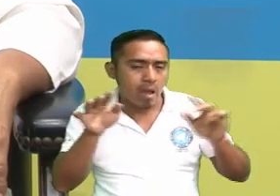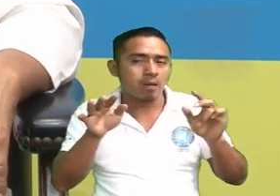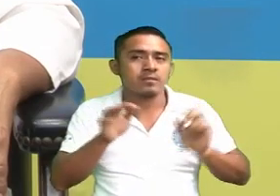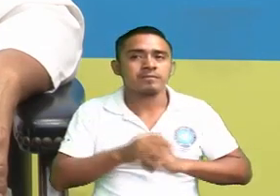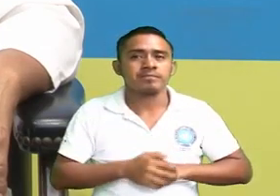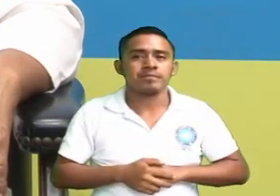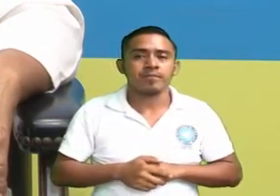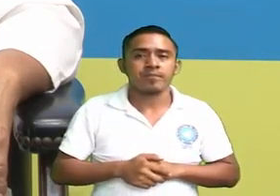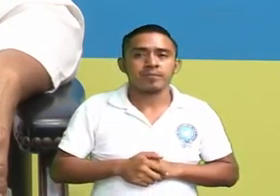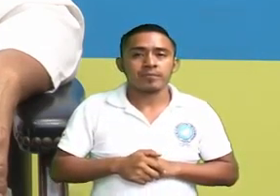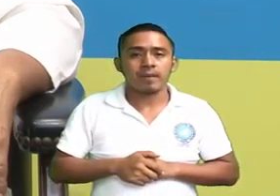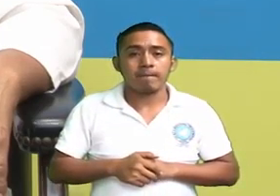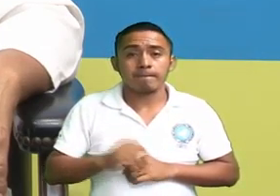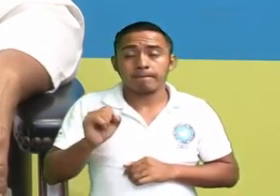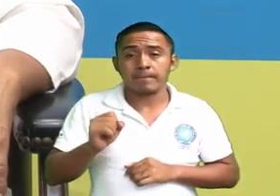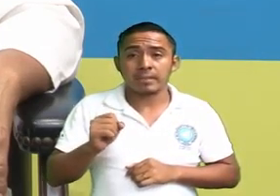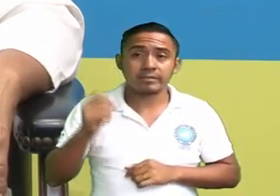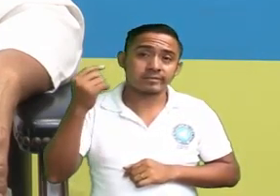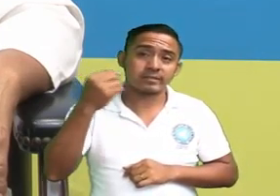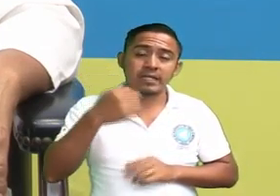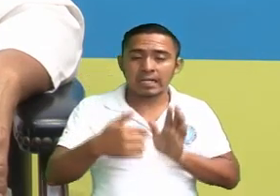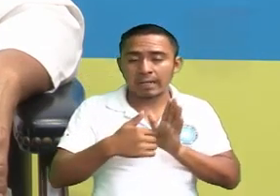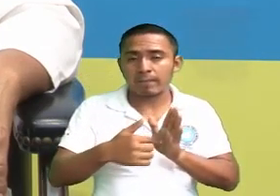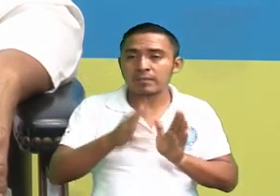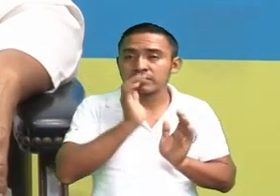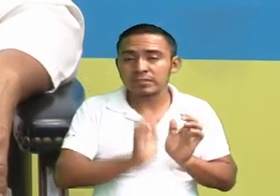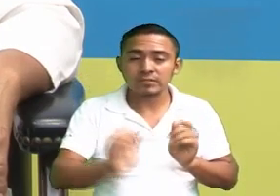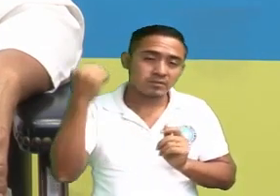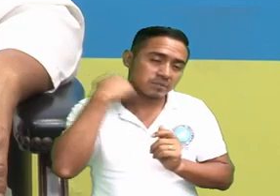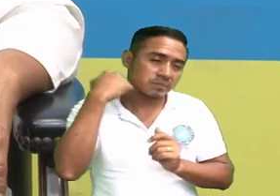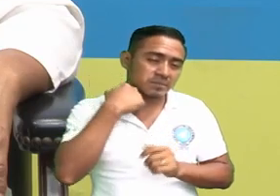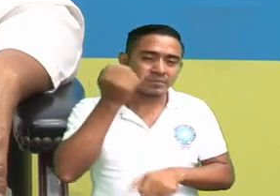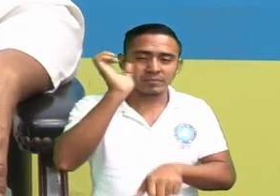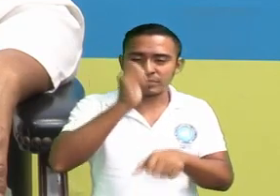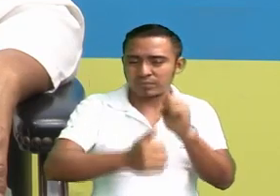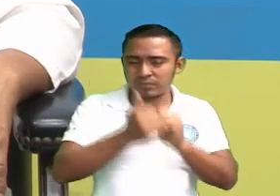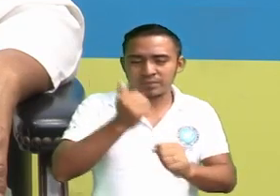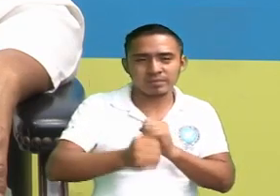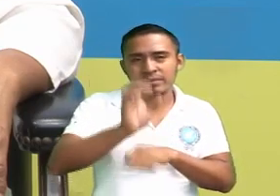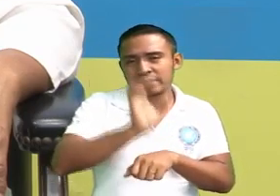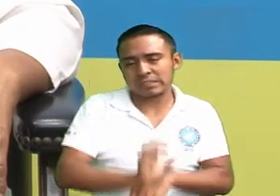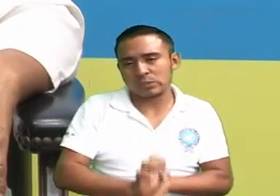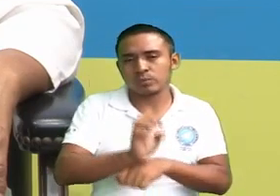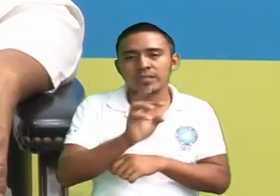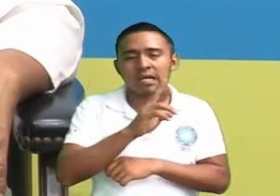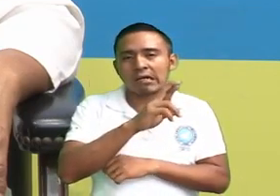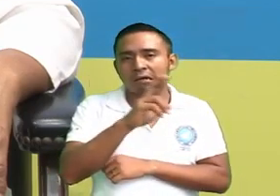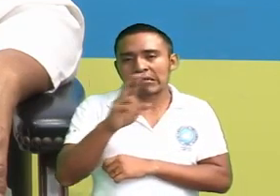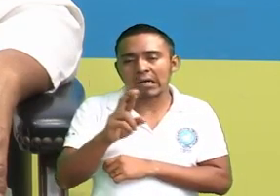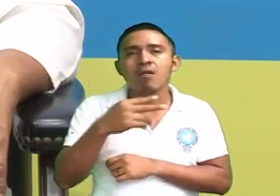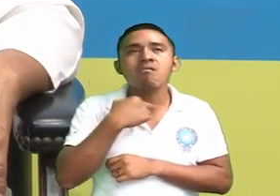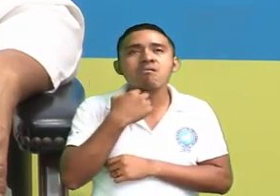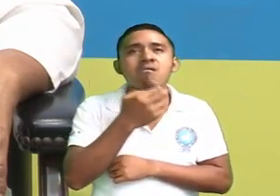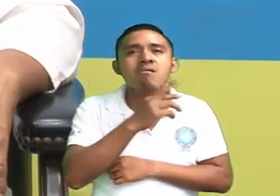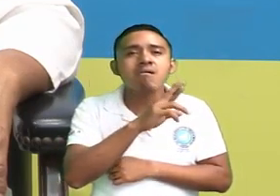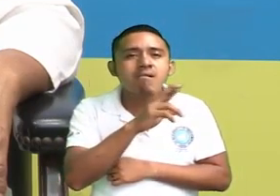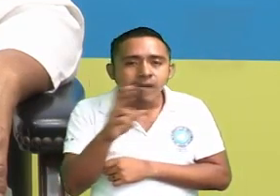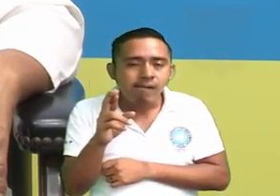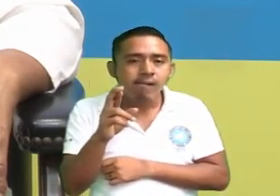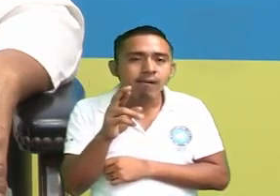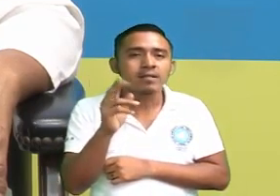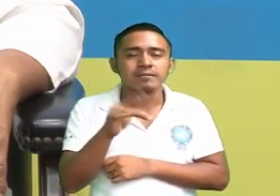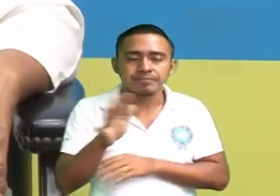nacer, y si el niño detectamos que tiene problemas de lenguaje, de los 2 a los 3 años, cuando el niño no puede pronunciar bien